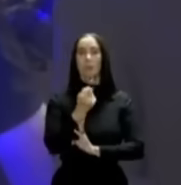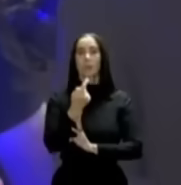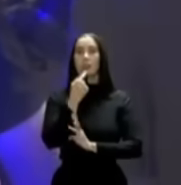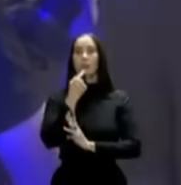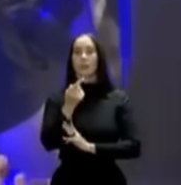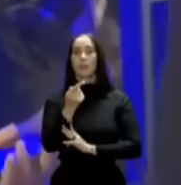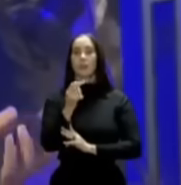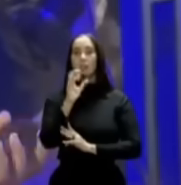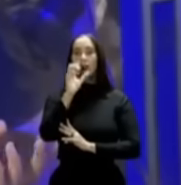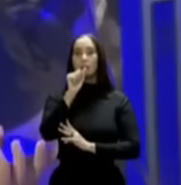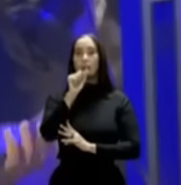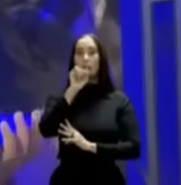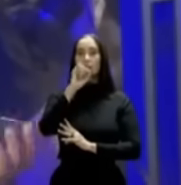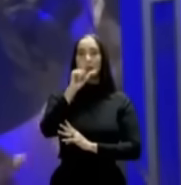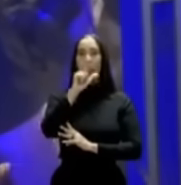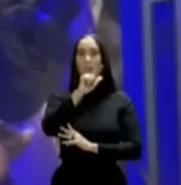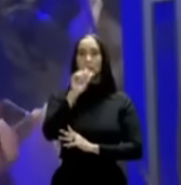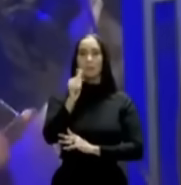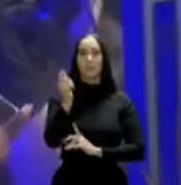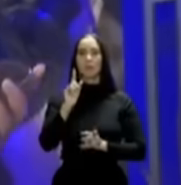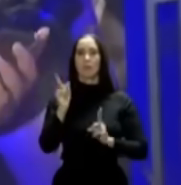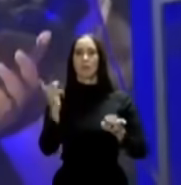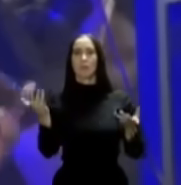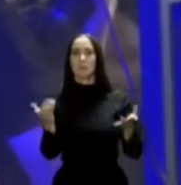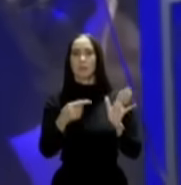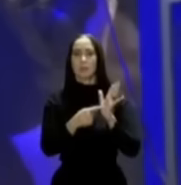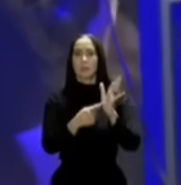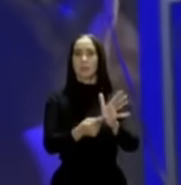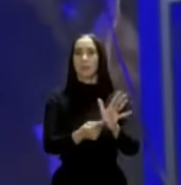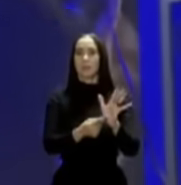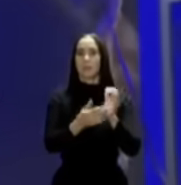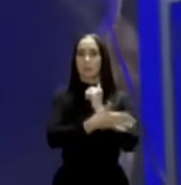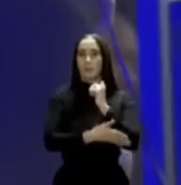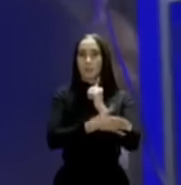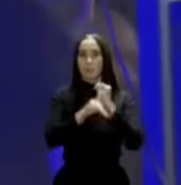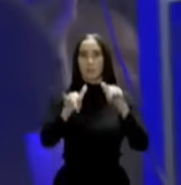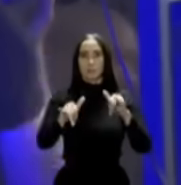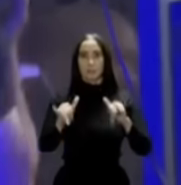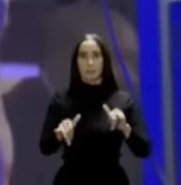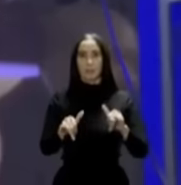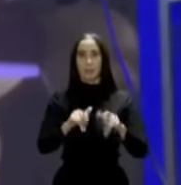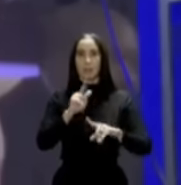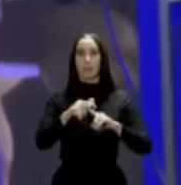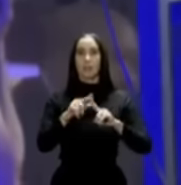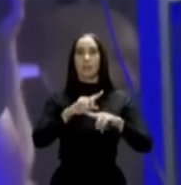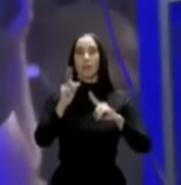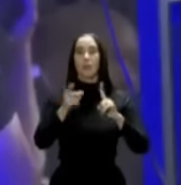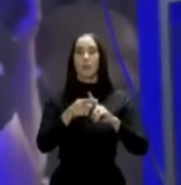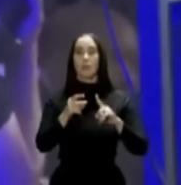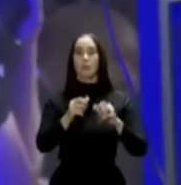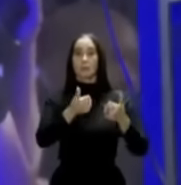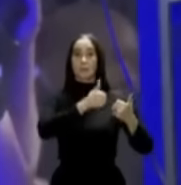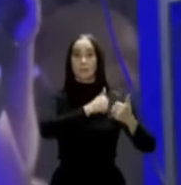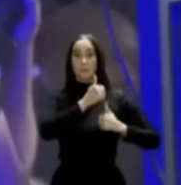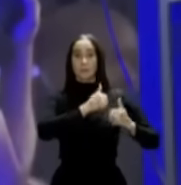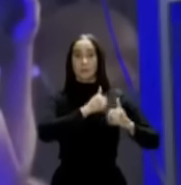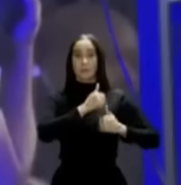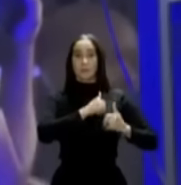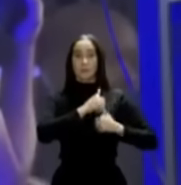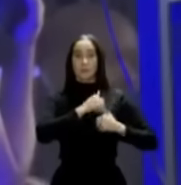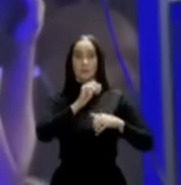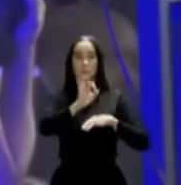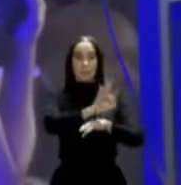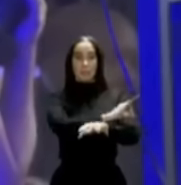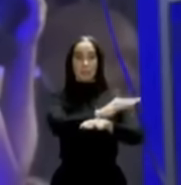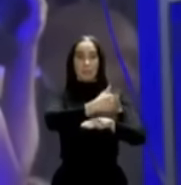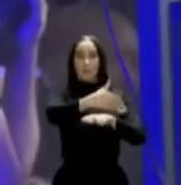del canciller. Muchas personas dicen, pero ¿dónde está el canciller de la República? ¿Y hasta cuándo van a estar las fuerzas militares